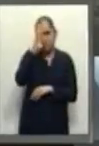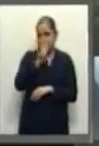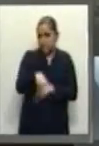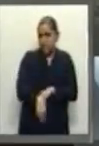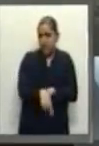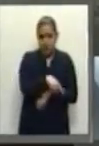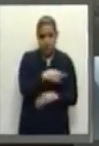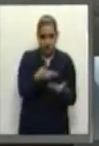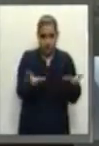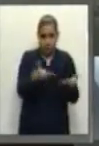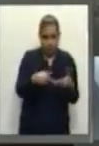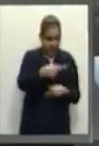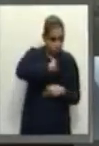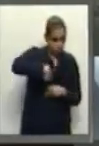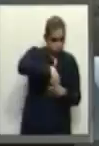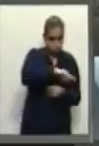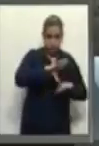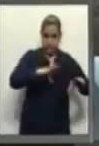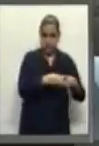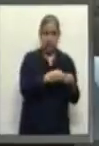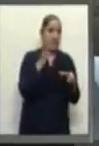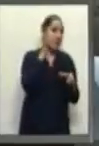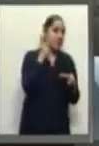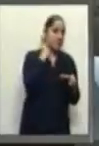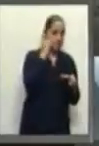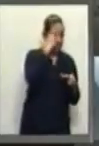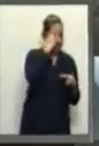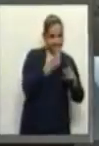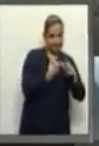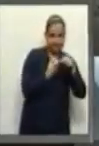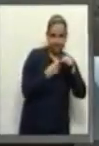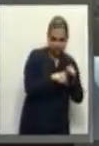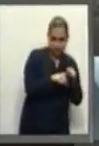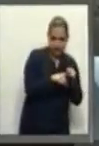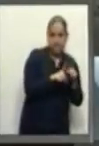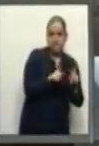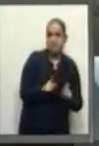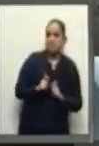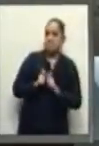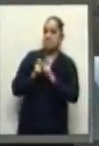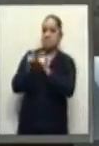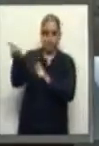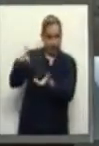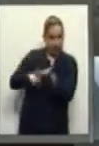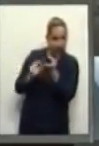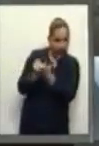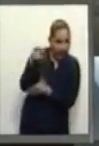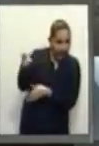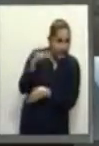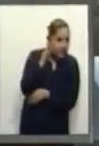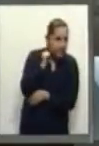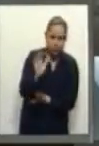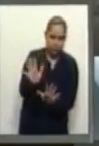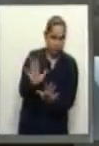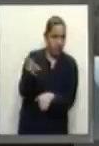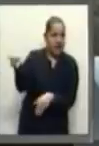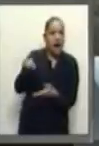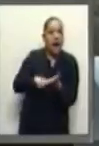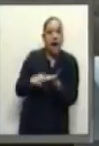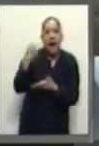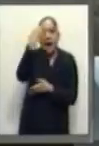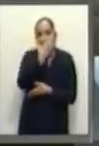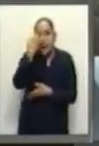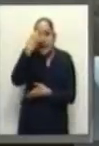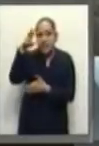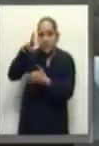origen no del senado el senado tendrá su oportunidad cuando sea cámara revisora y aquí el procedimiento parlamentario el que